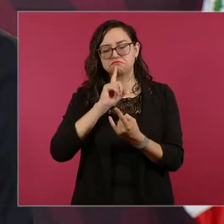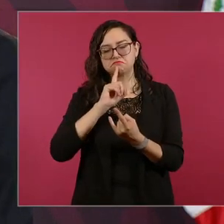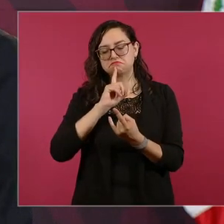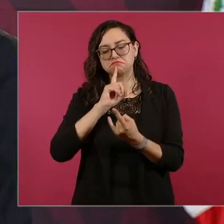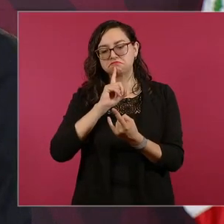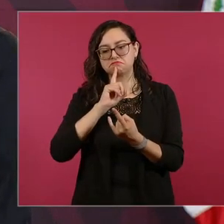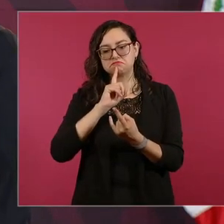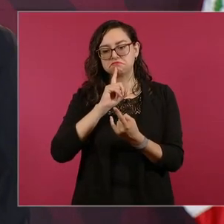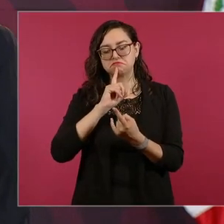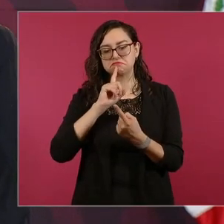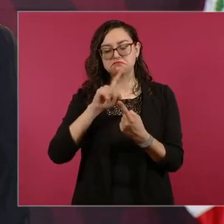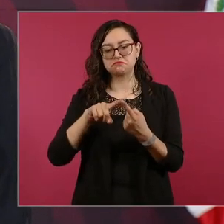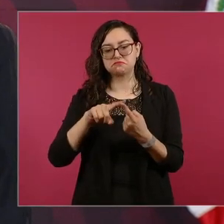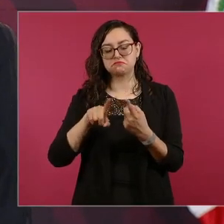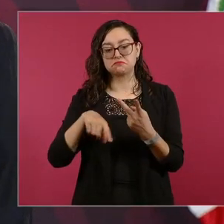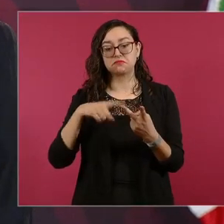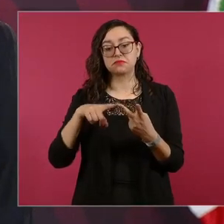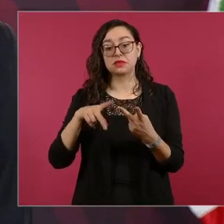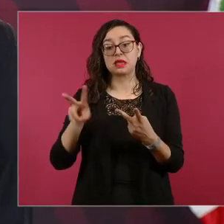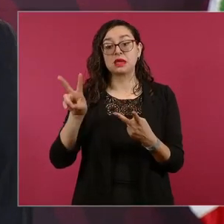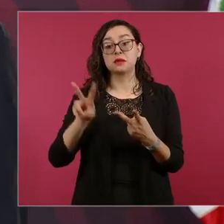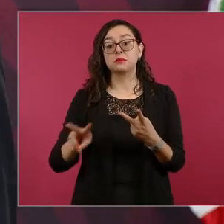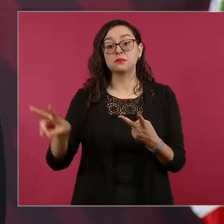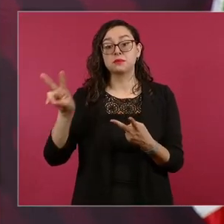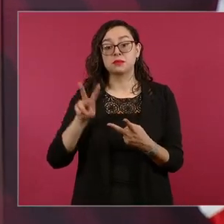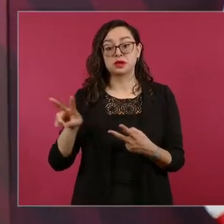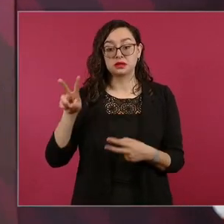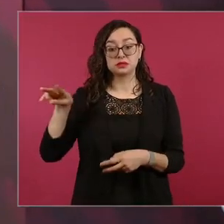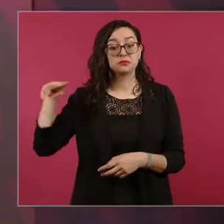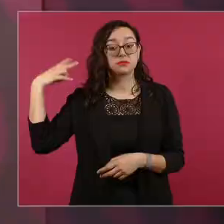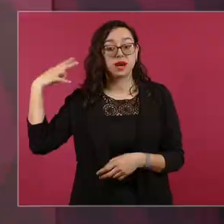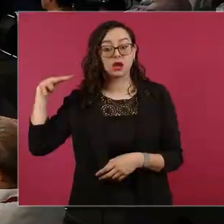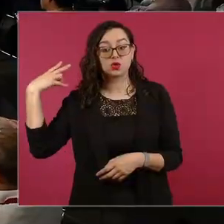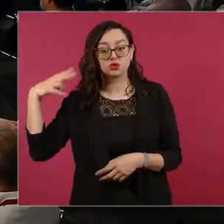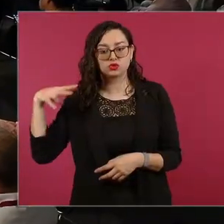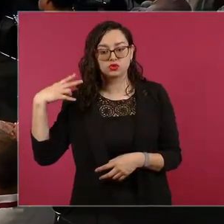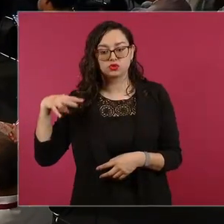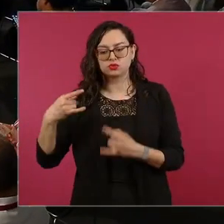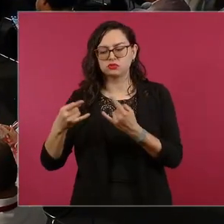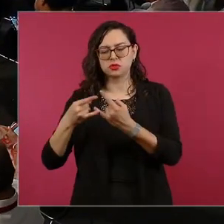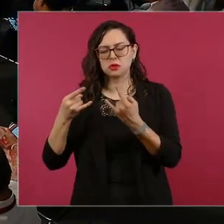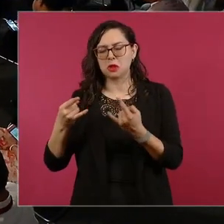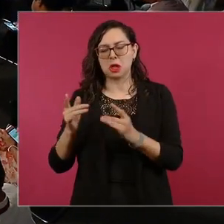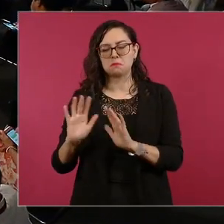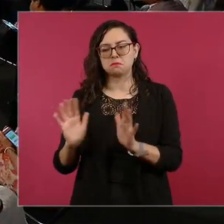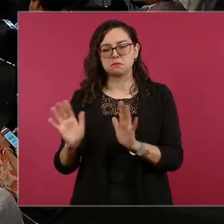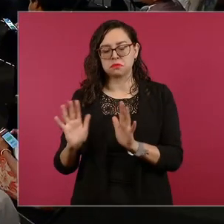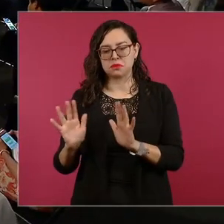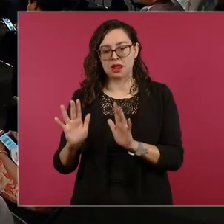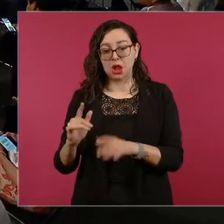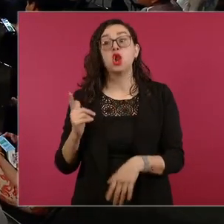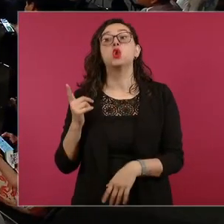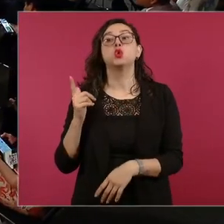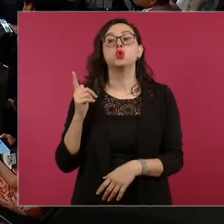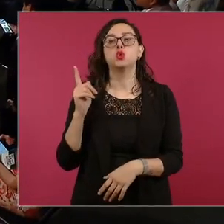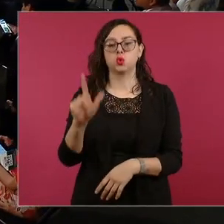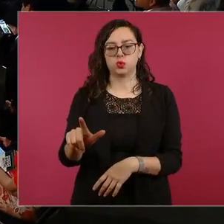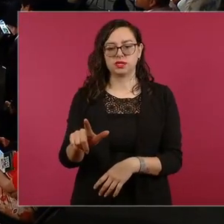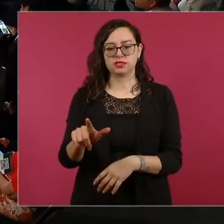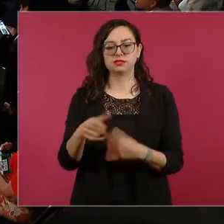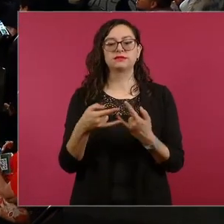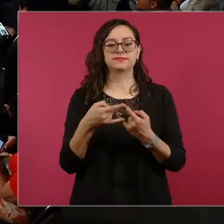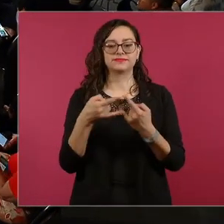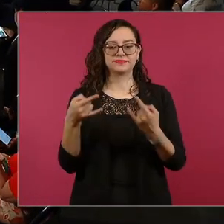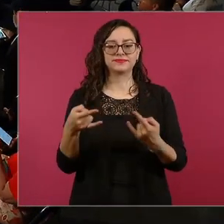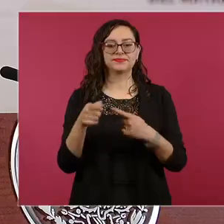y el viernes en Coatzacoalcos, Veracruz, vamos a llevar a